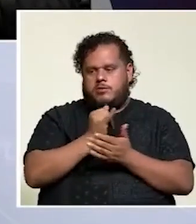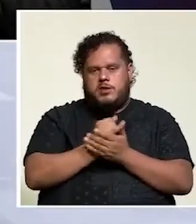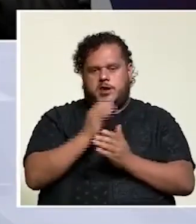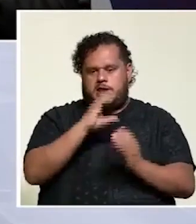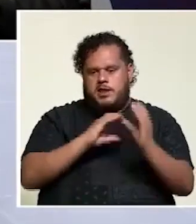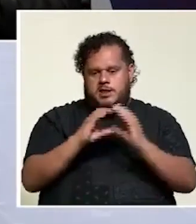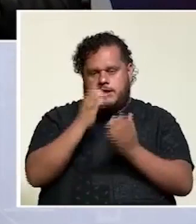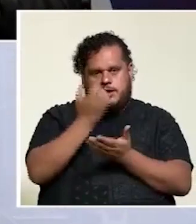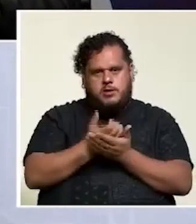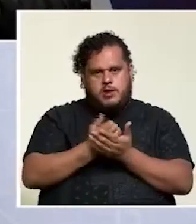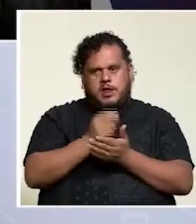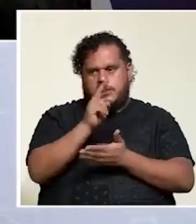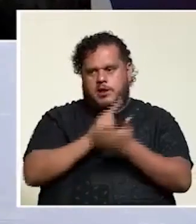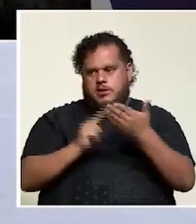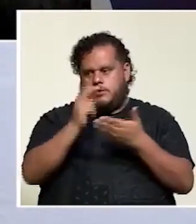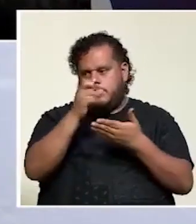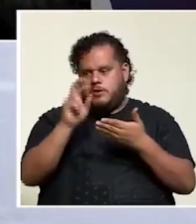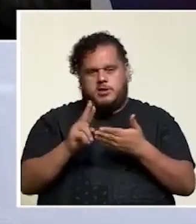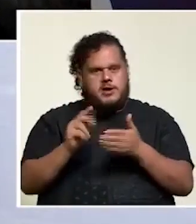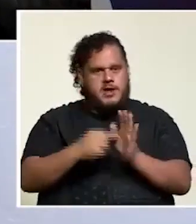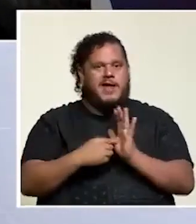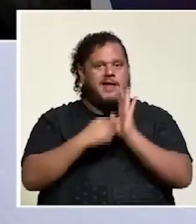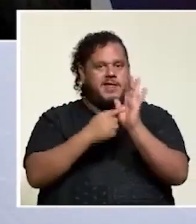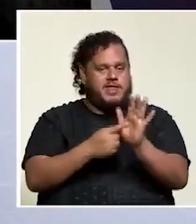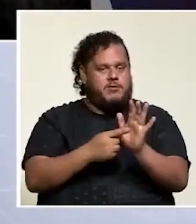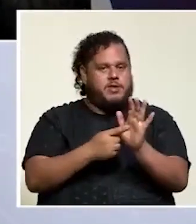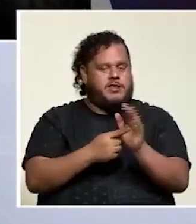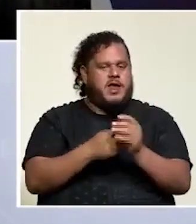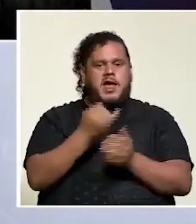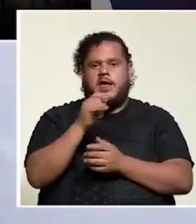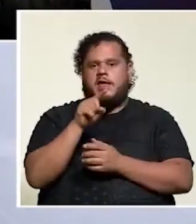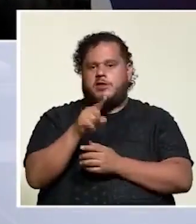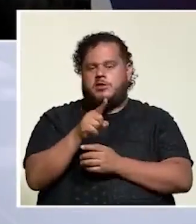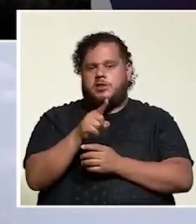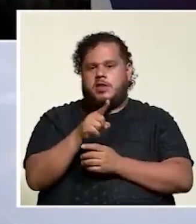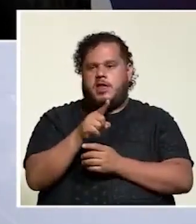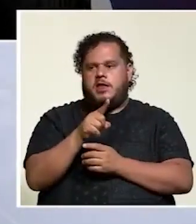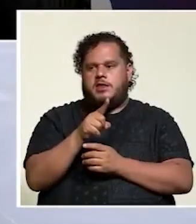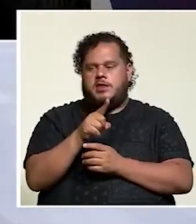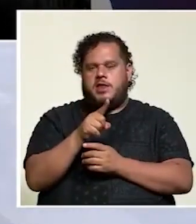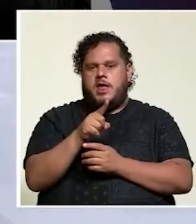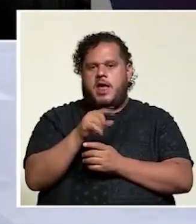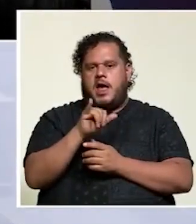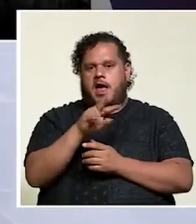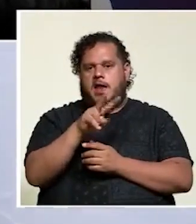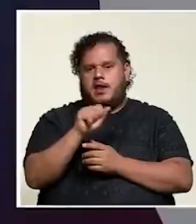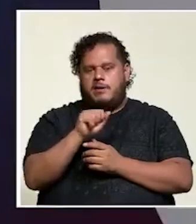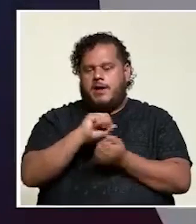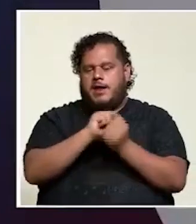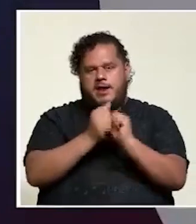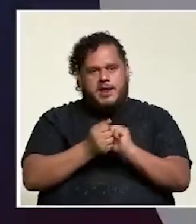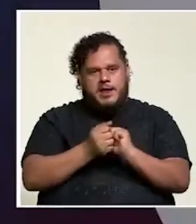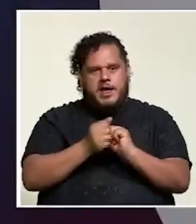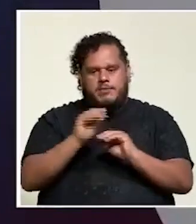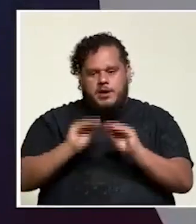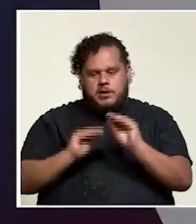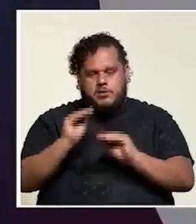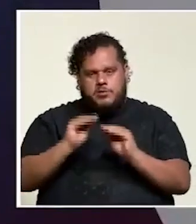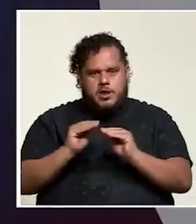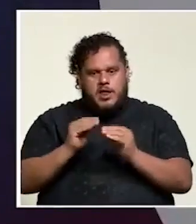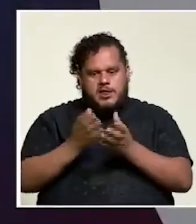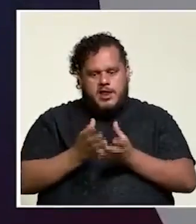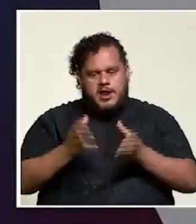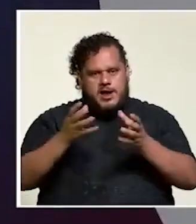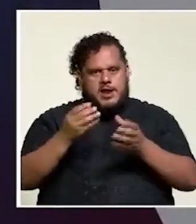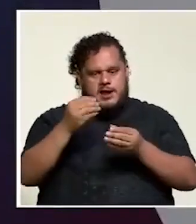Ciencias Económicas de la Universidad de Costa Rica que demuestra que si usted al IVA le cambia la composición de la canasta básica tributaria